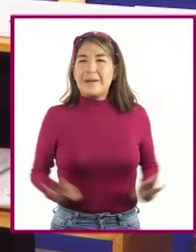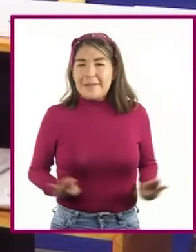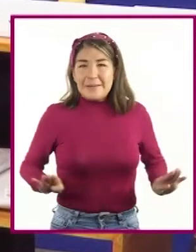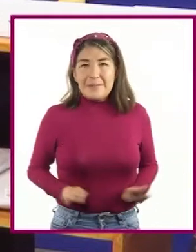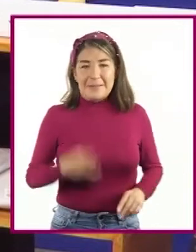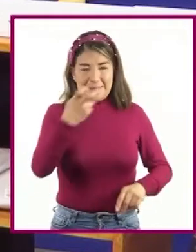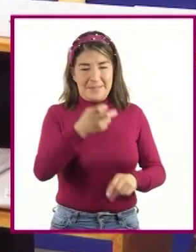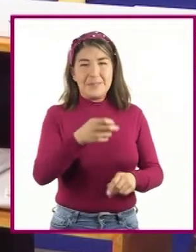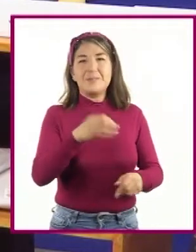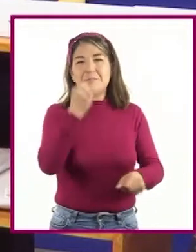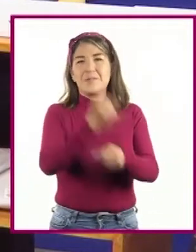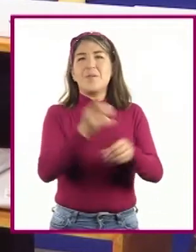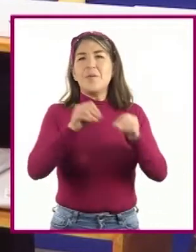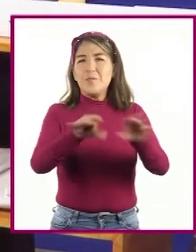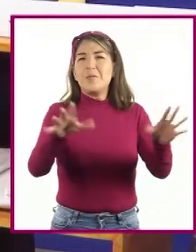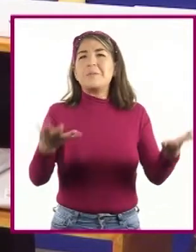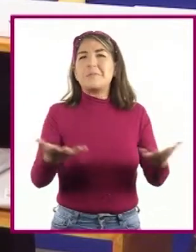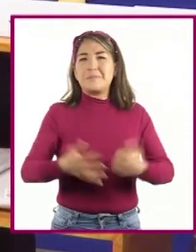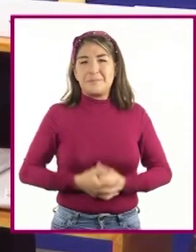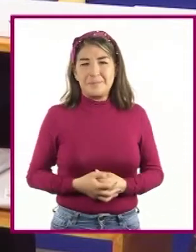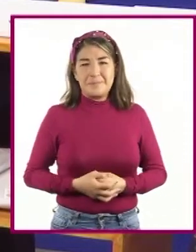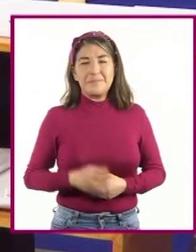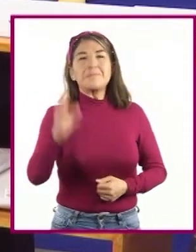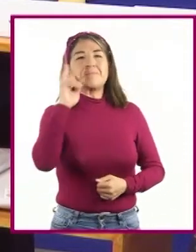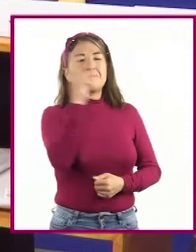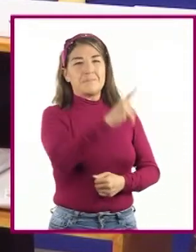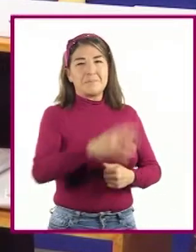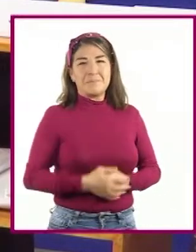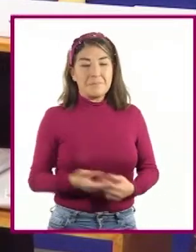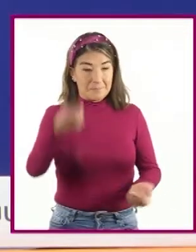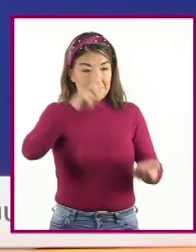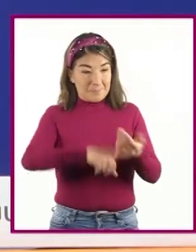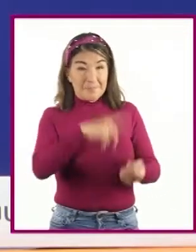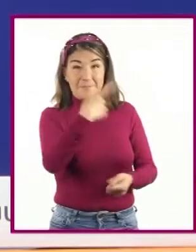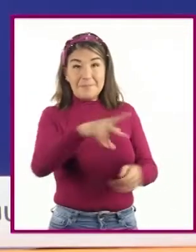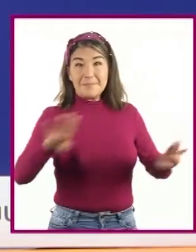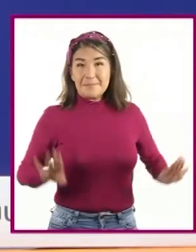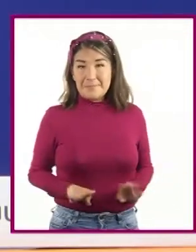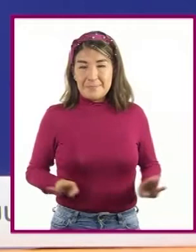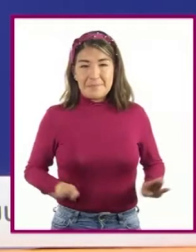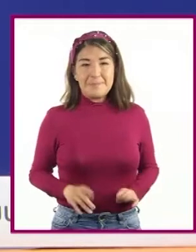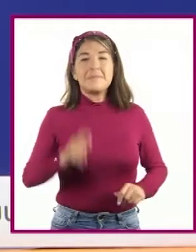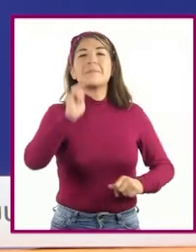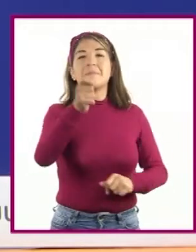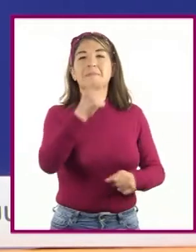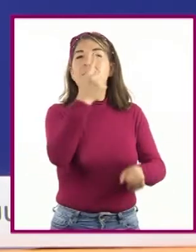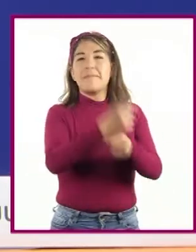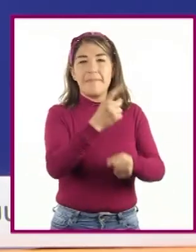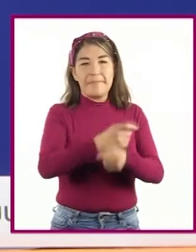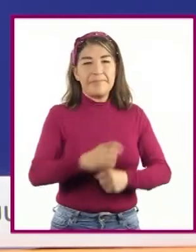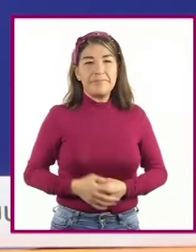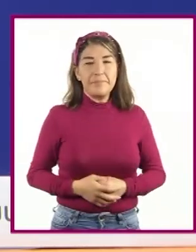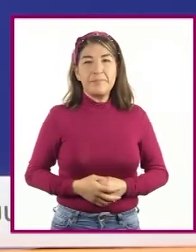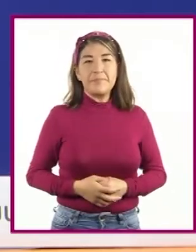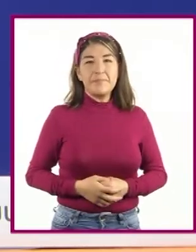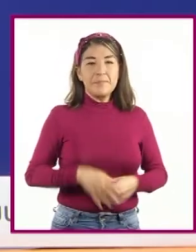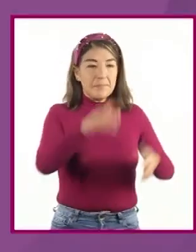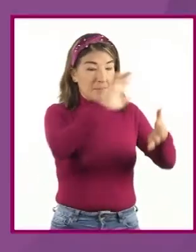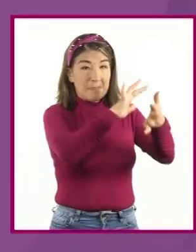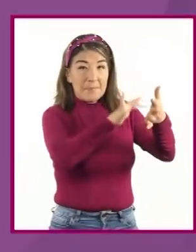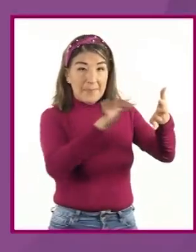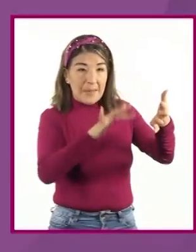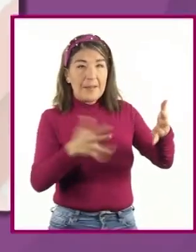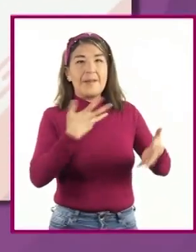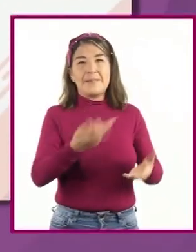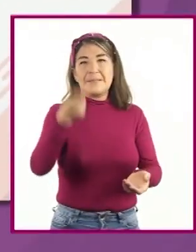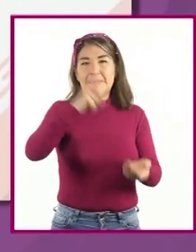características de este tipo de informes? Mira, dentro de las características, lo principal es que son textos que contienen